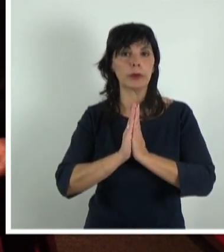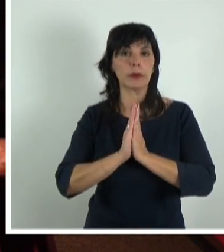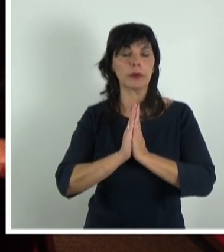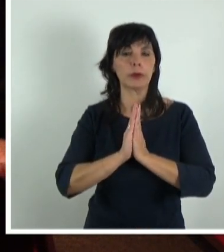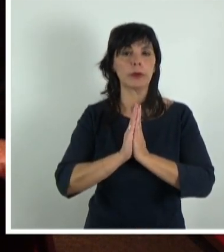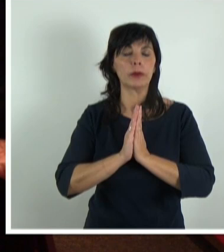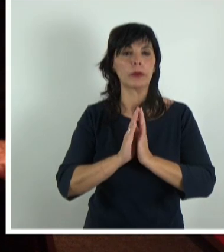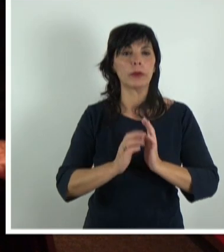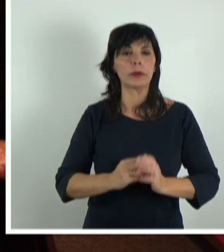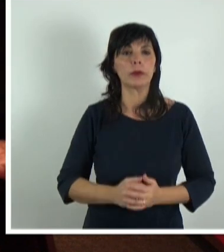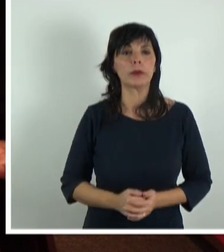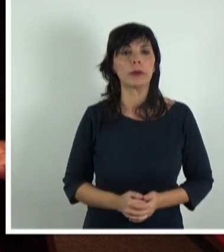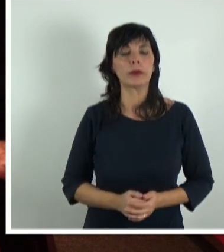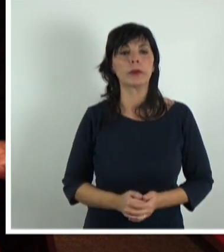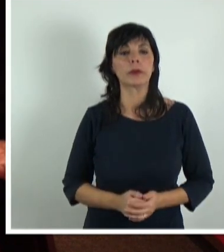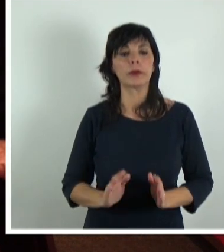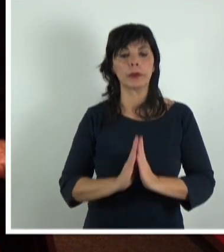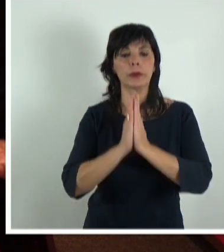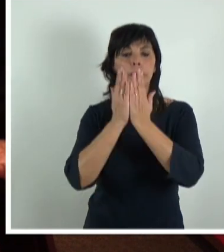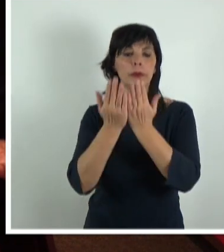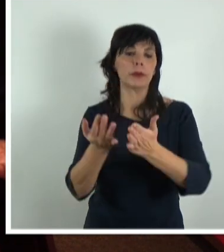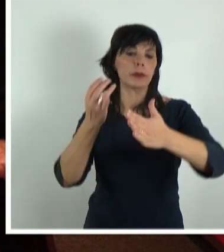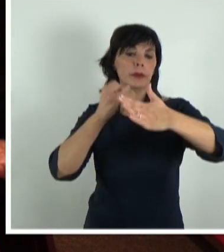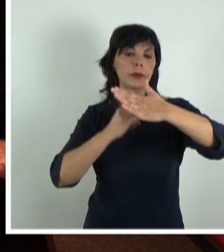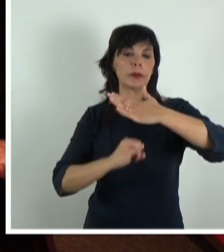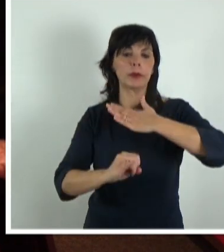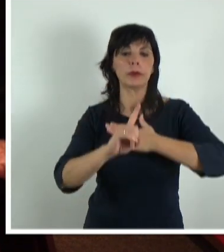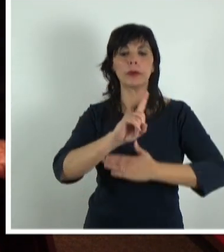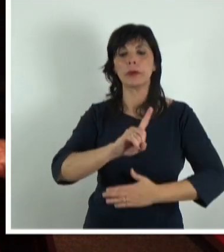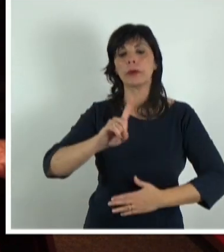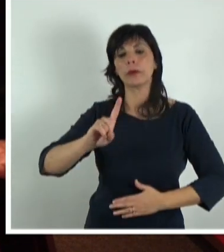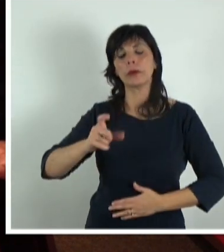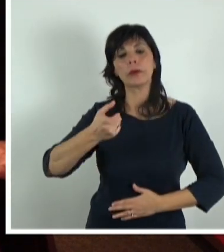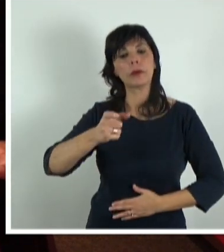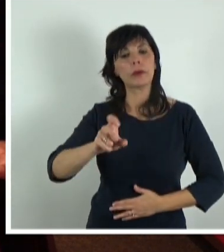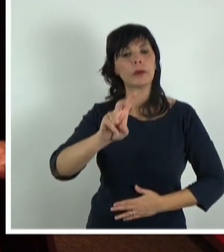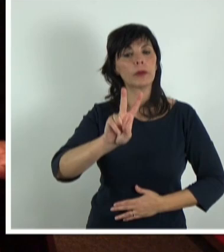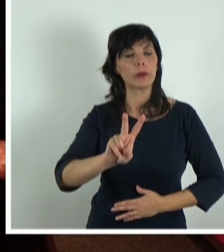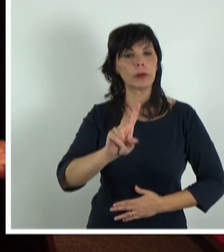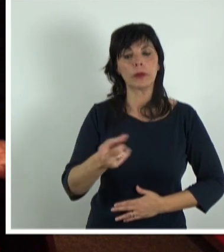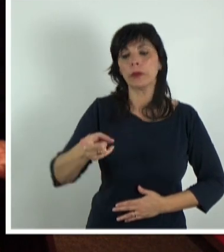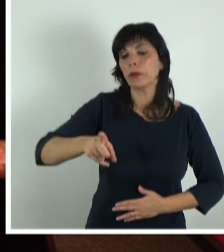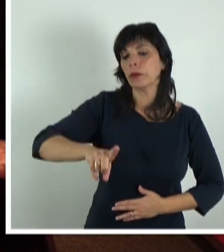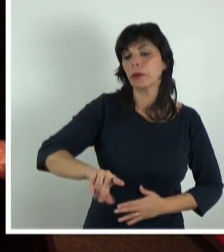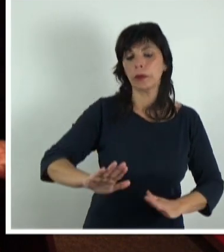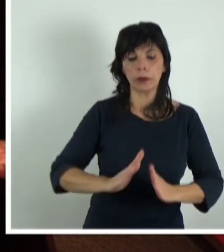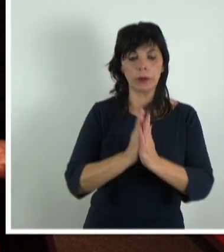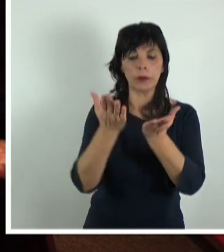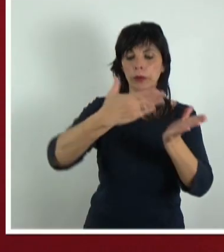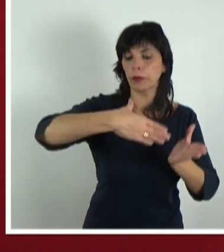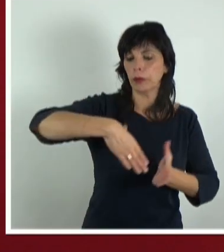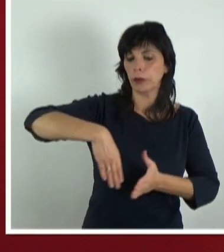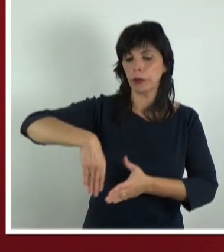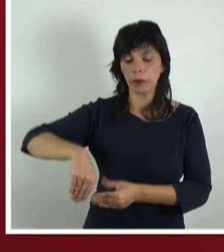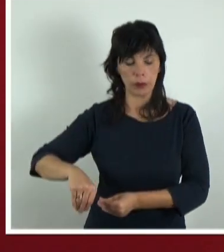que en Isaías 11, versículo 2, y en el libro de Apocalipsis es llamado los